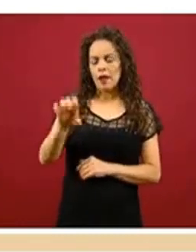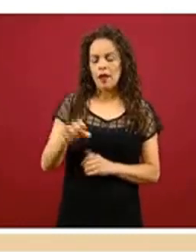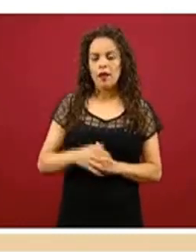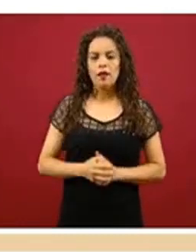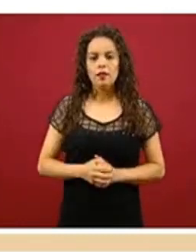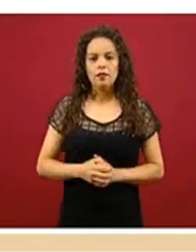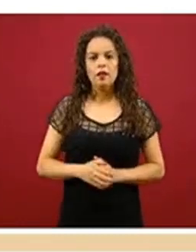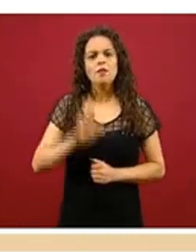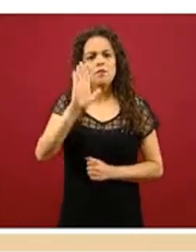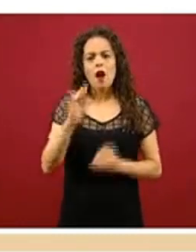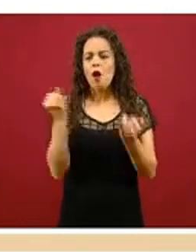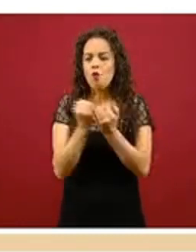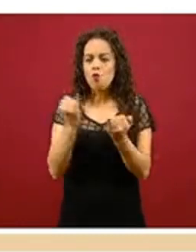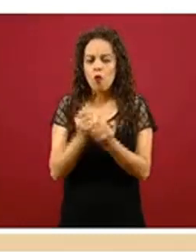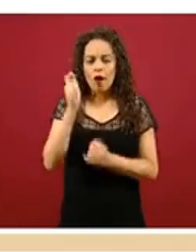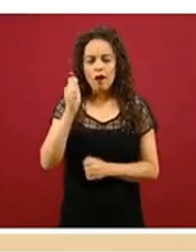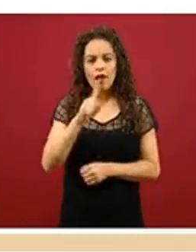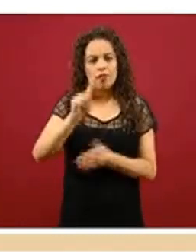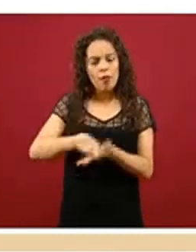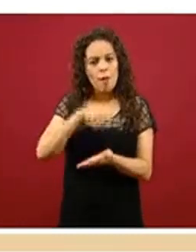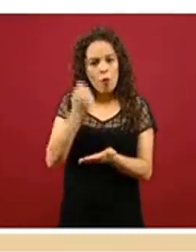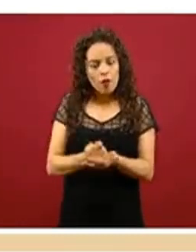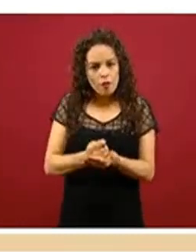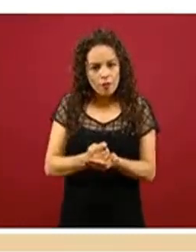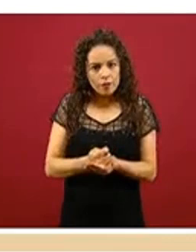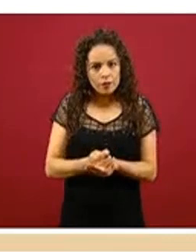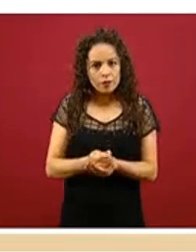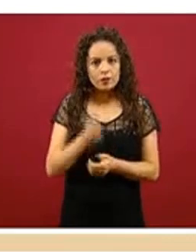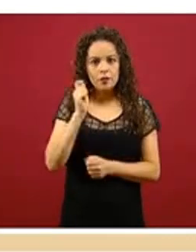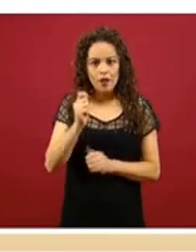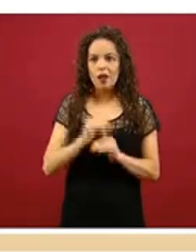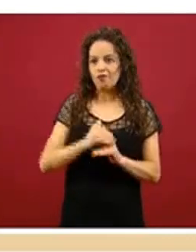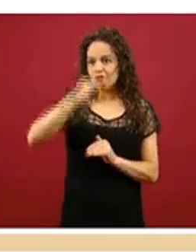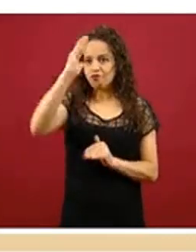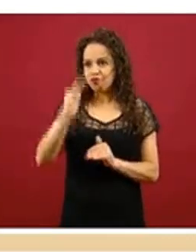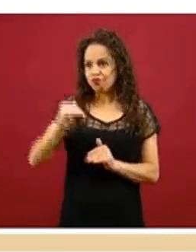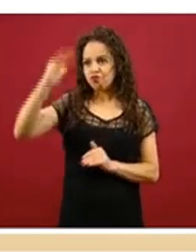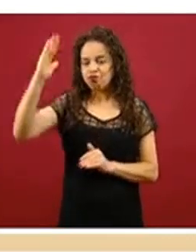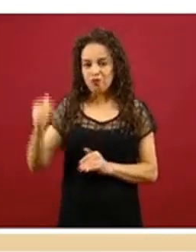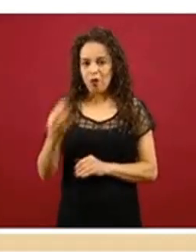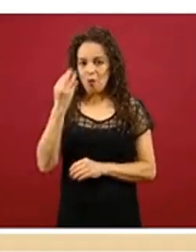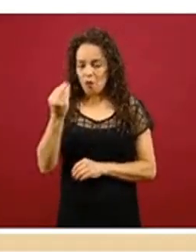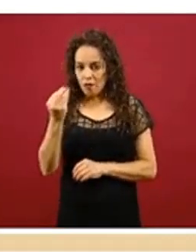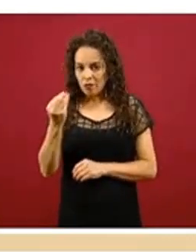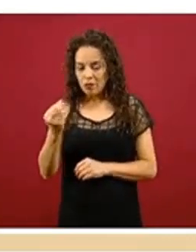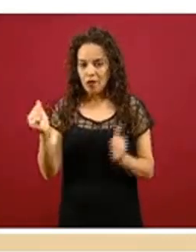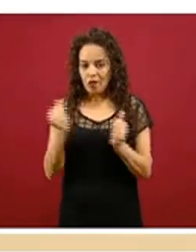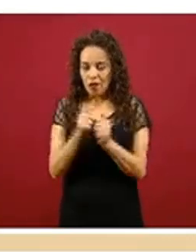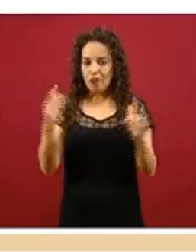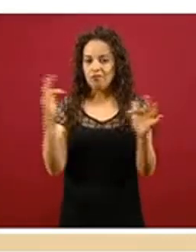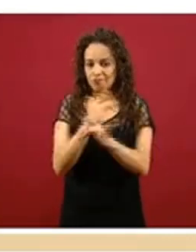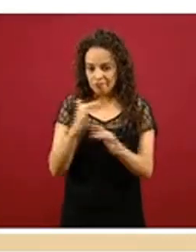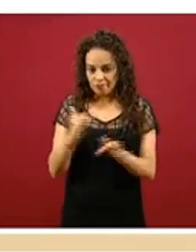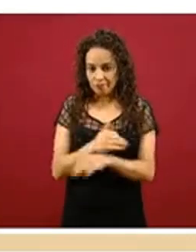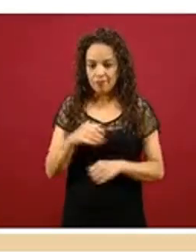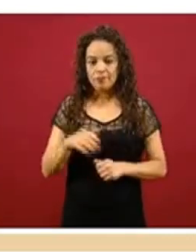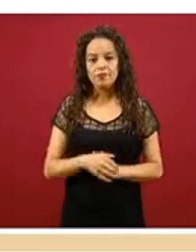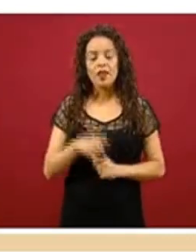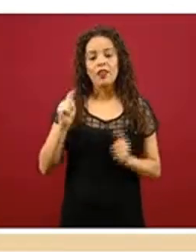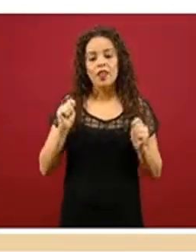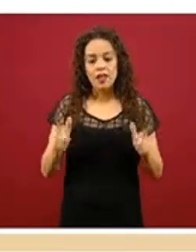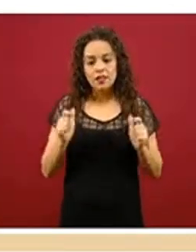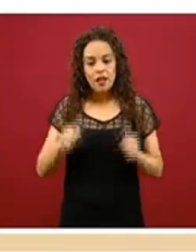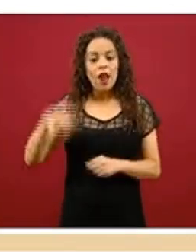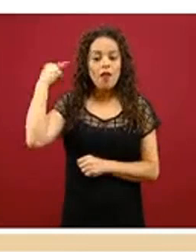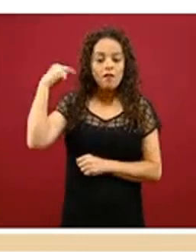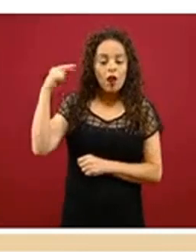que al igual que Tamaulipas con bajadas y subidas en sus movimientos poblacionales, Tlaxcala, Veracruz,